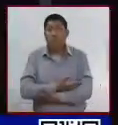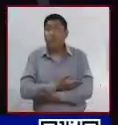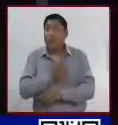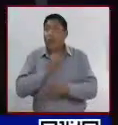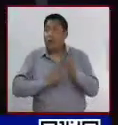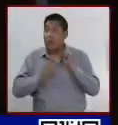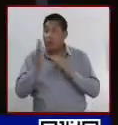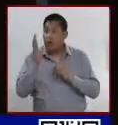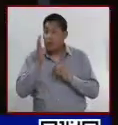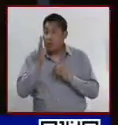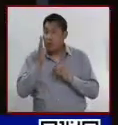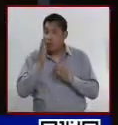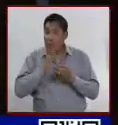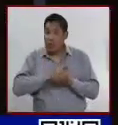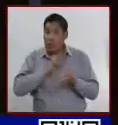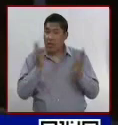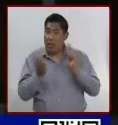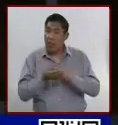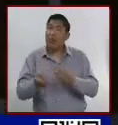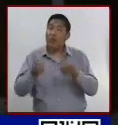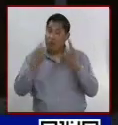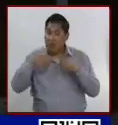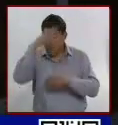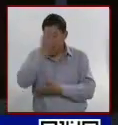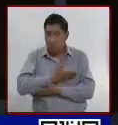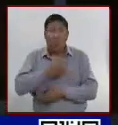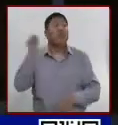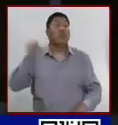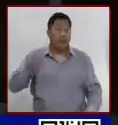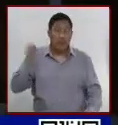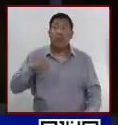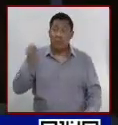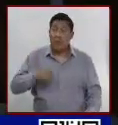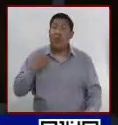¿Alguna madre ha mostrado arrepentimiento y volvió por su hijo? Sí,